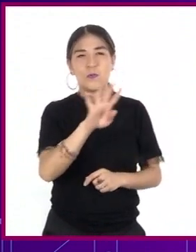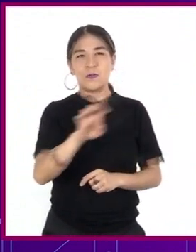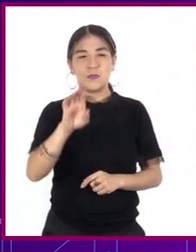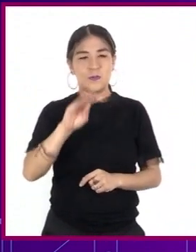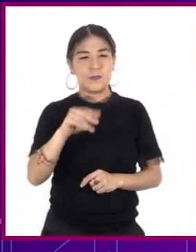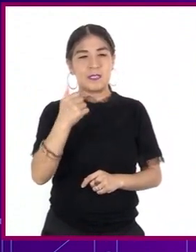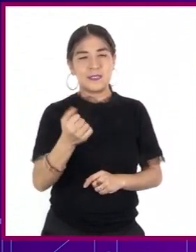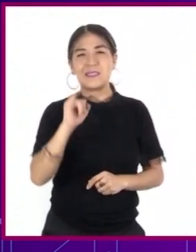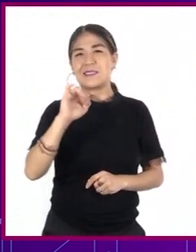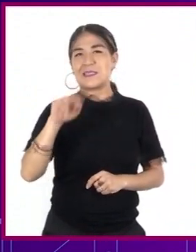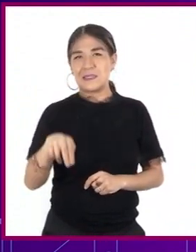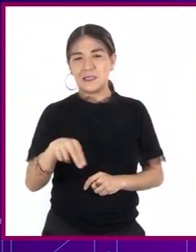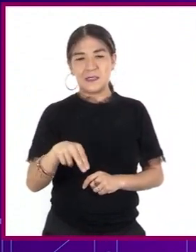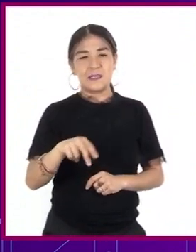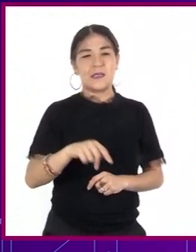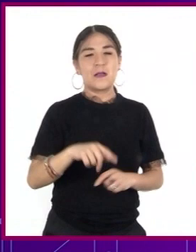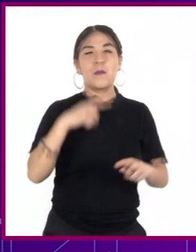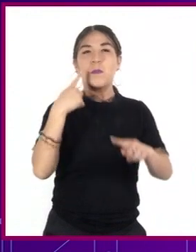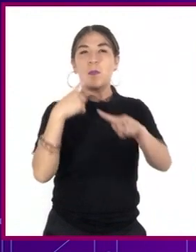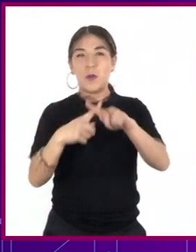31.496 pulgadas por